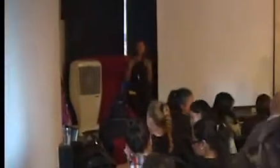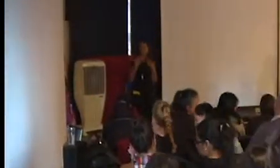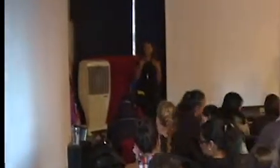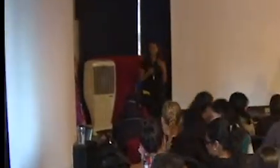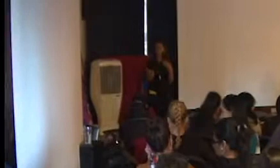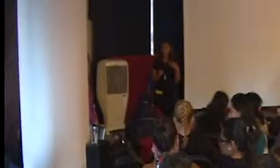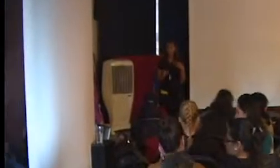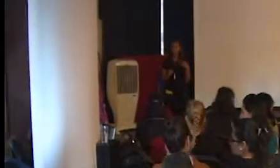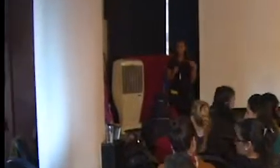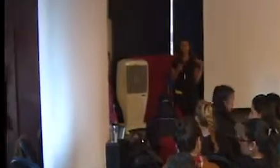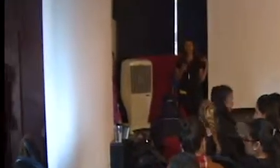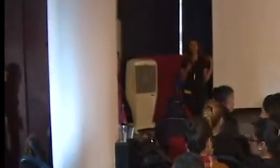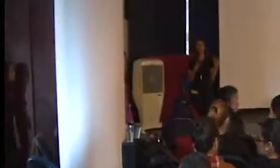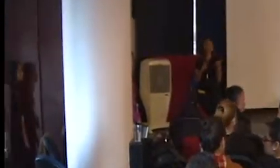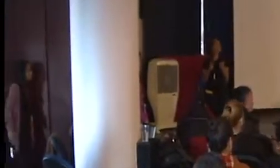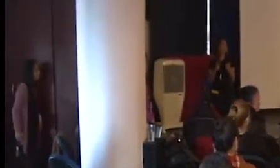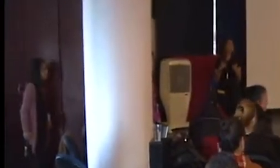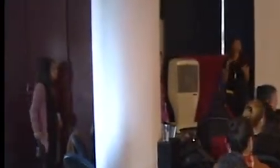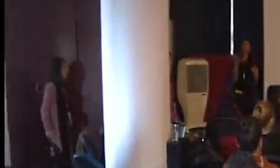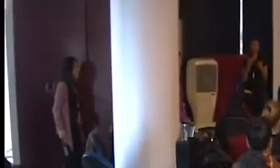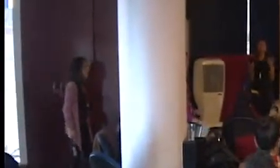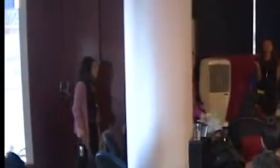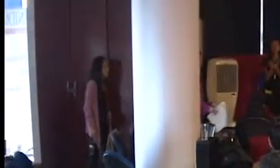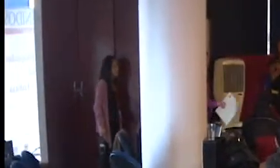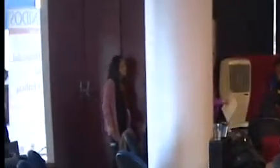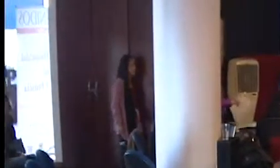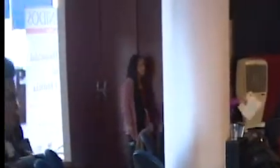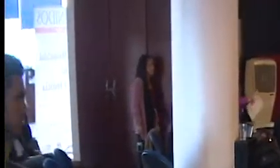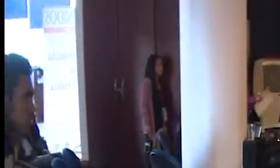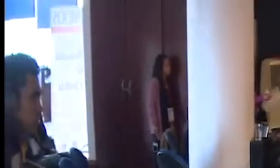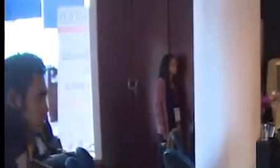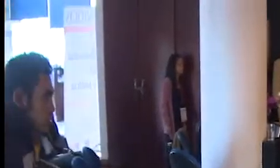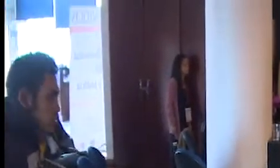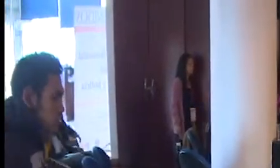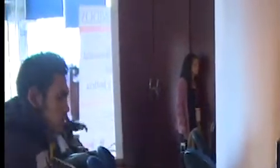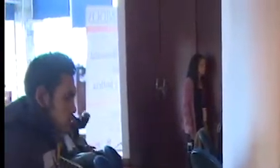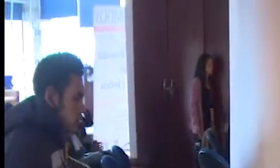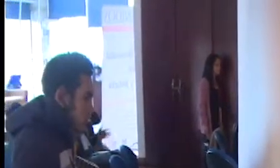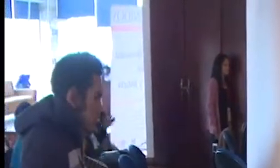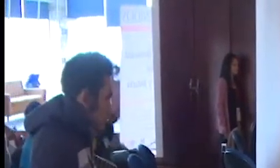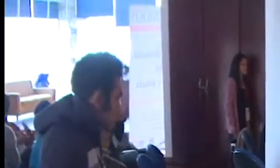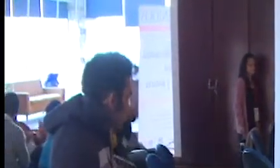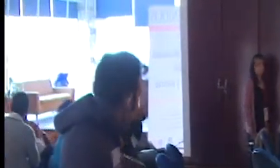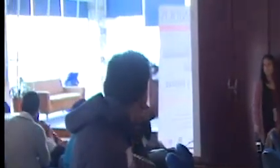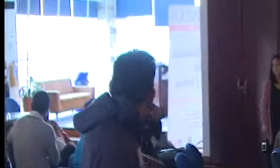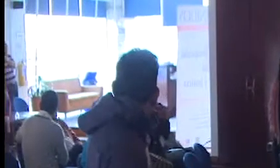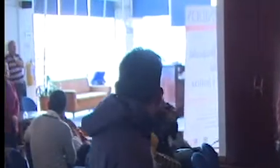ha dado Dios, ¿verdad que sí? ¿Listo? Entonces, un último aplauso y vamos a pasar a la otra actividad.